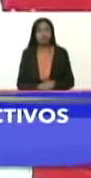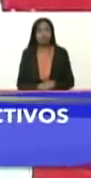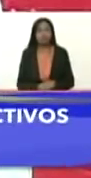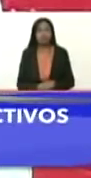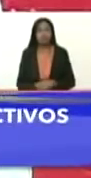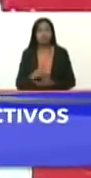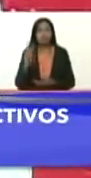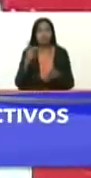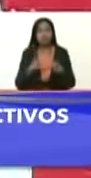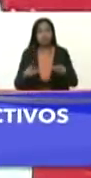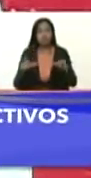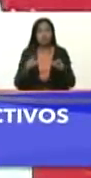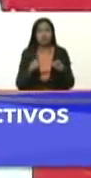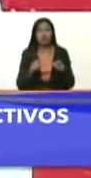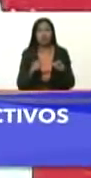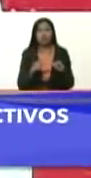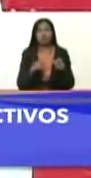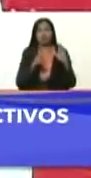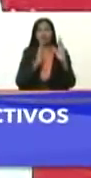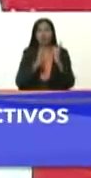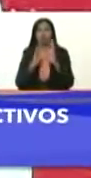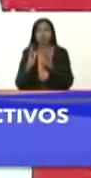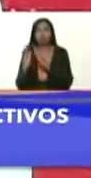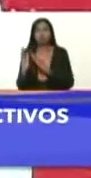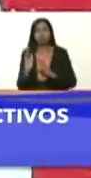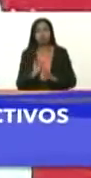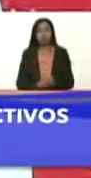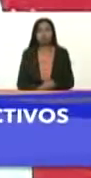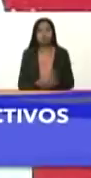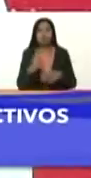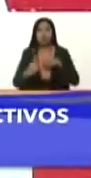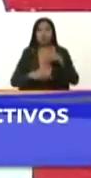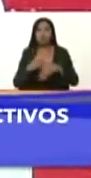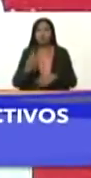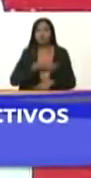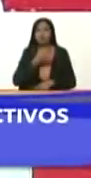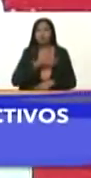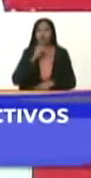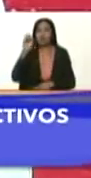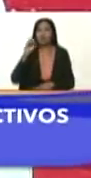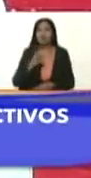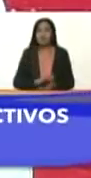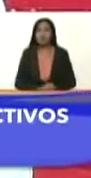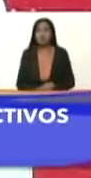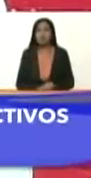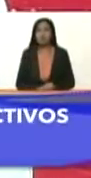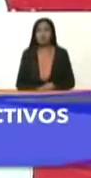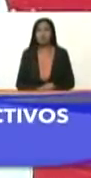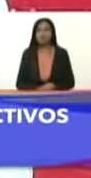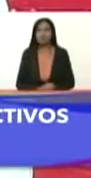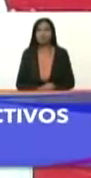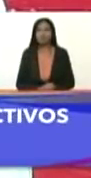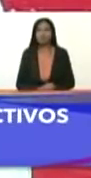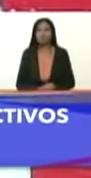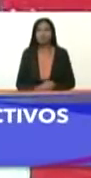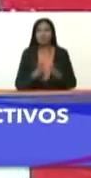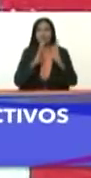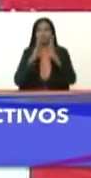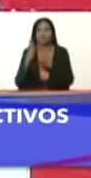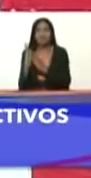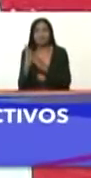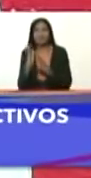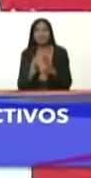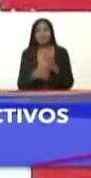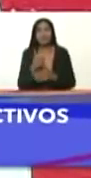Segundo lugar, la organización para la producción y el socialismo, la organización interna, la organización del